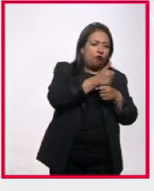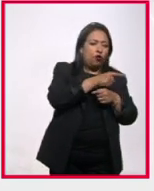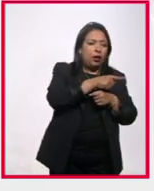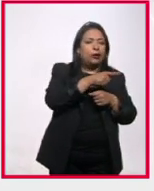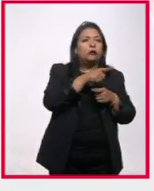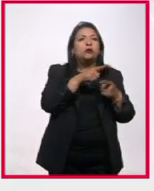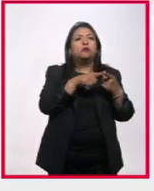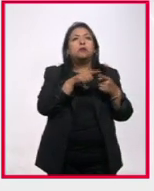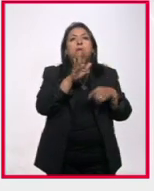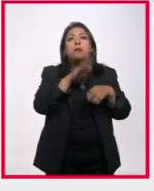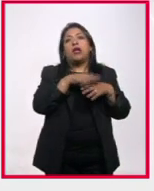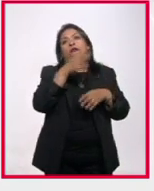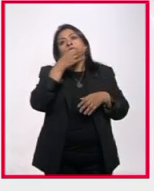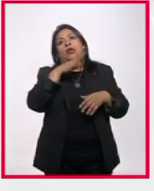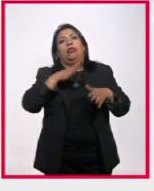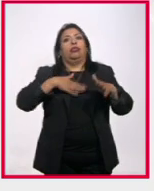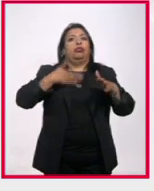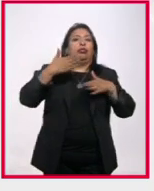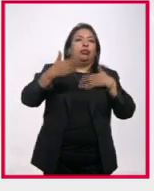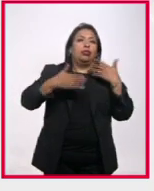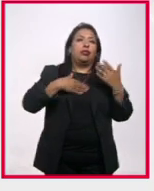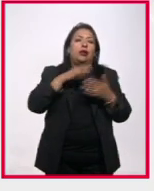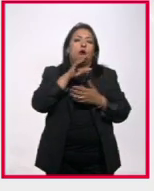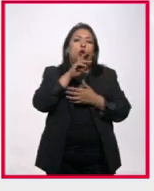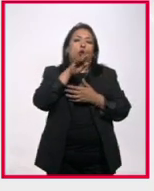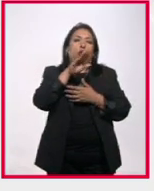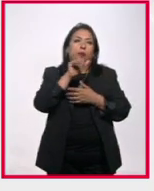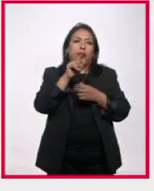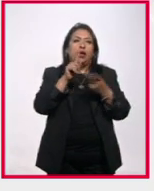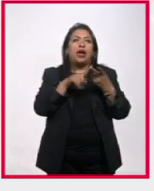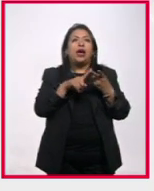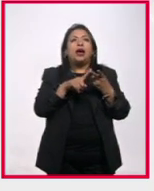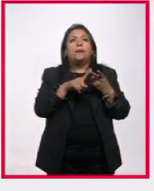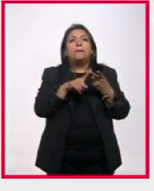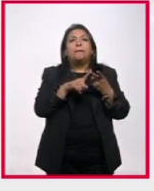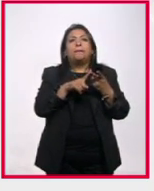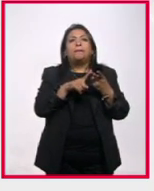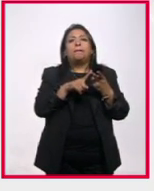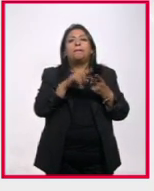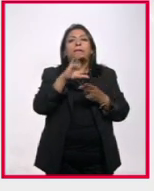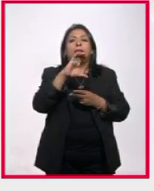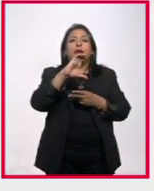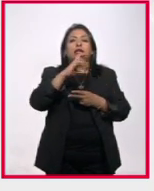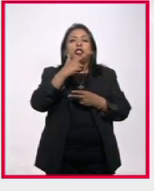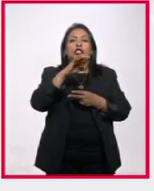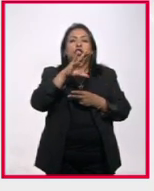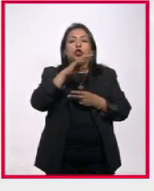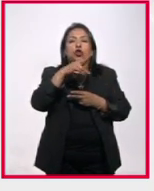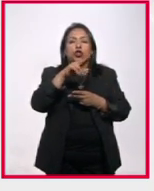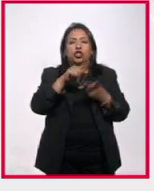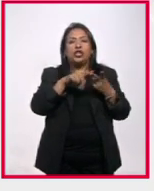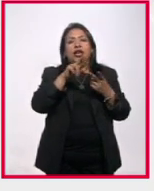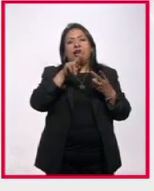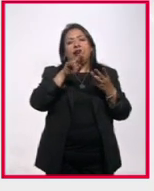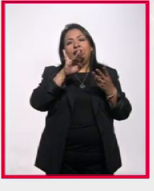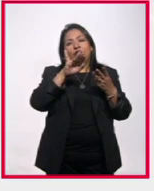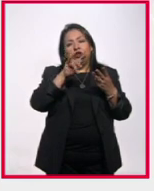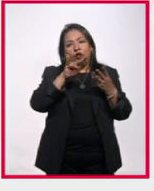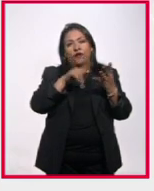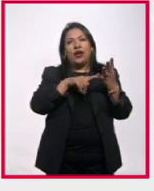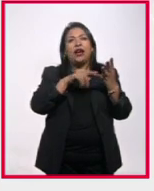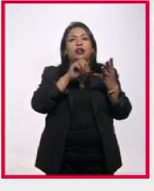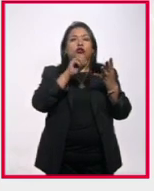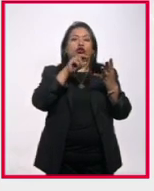parte más fiestera, porque pues era la cumbia y se escuchaba a Chicoche, y se escuchaba a Rigo Tobar, y se escuchaba a la